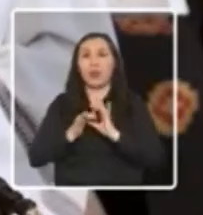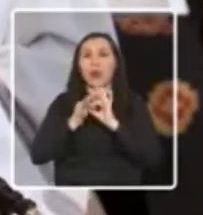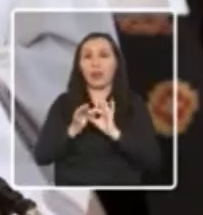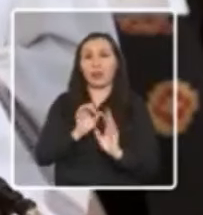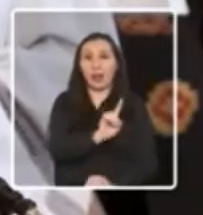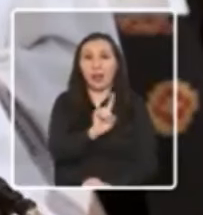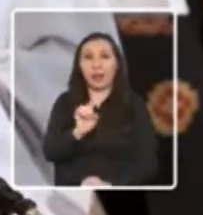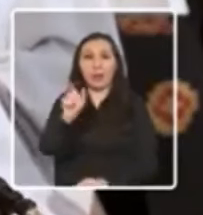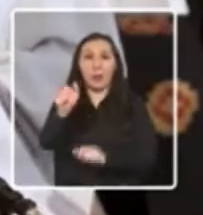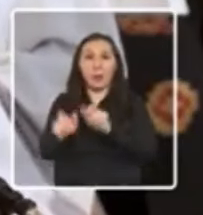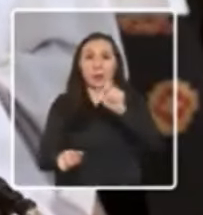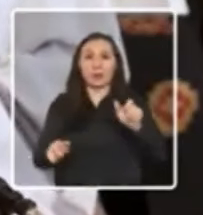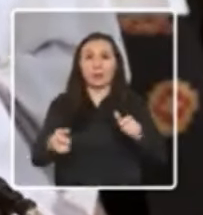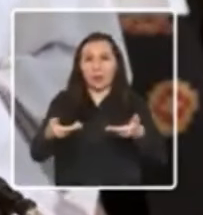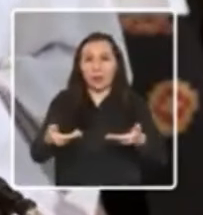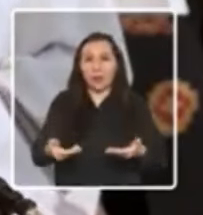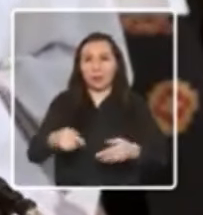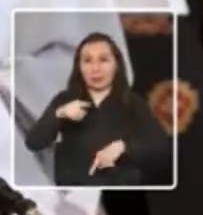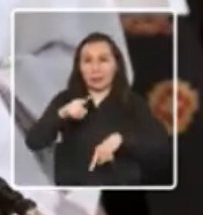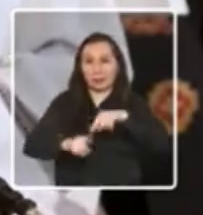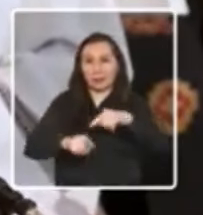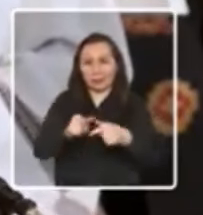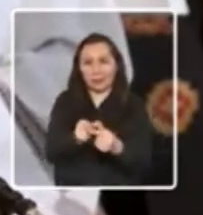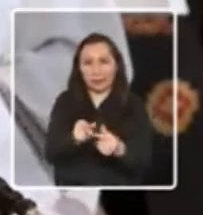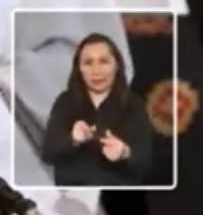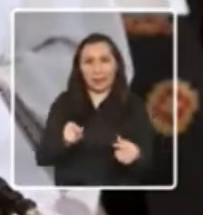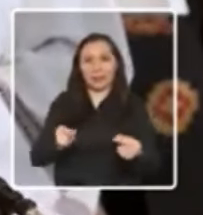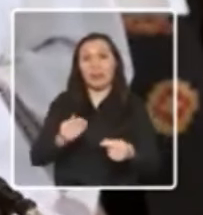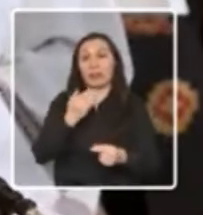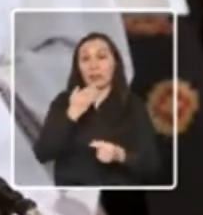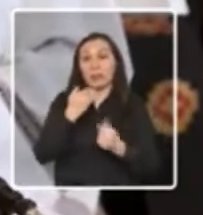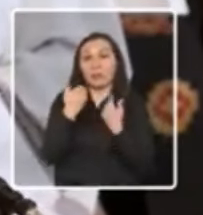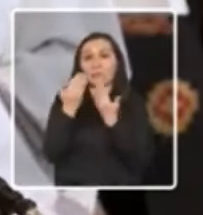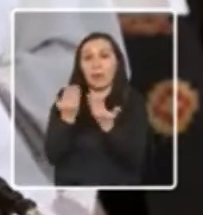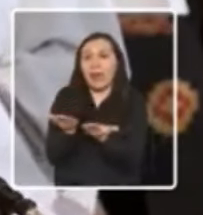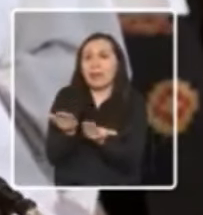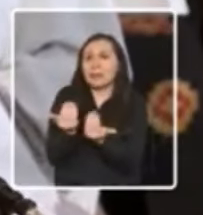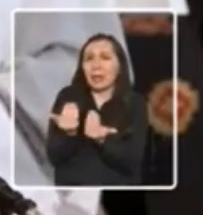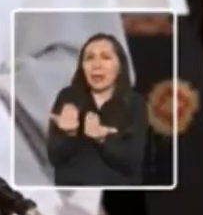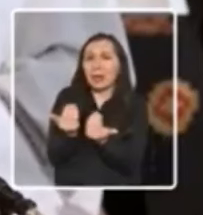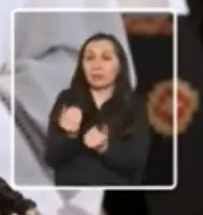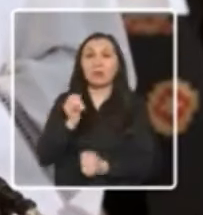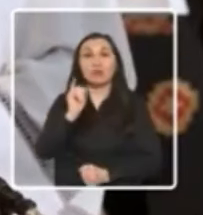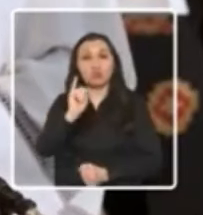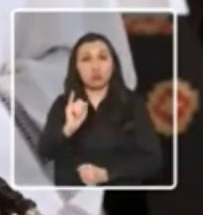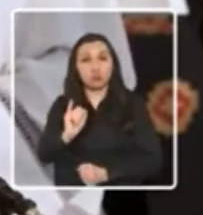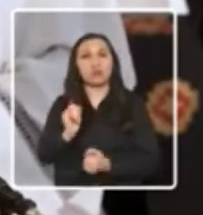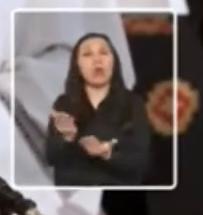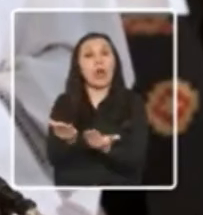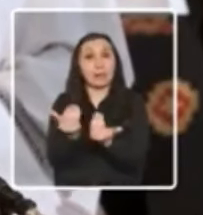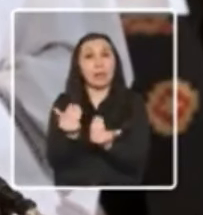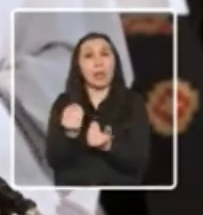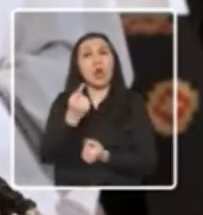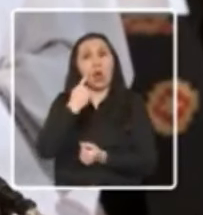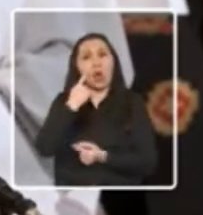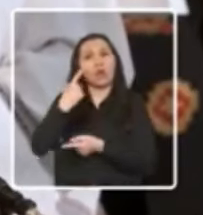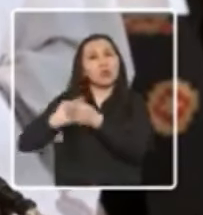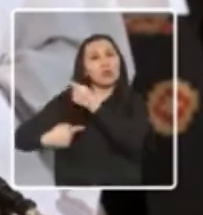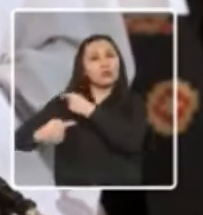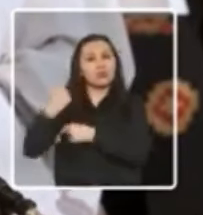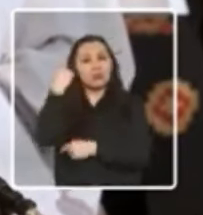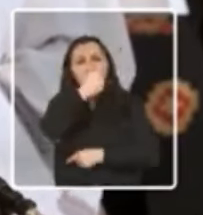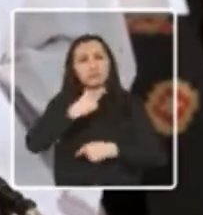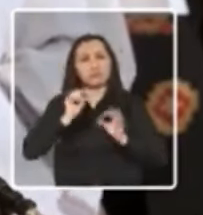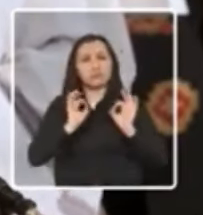cacho de chicha alguna cosa no lo sabemos no sé si había si había un tomado ponche era la mañana en todo caso Puede que haya llegado con la